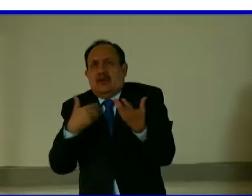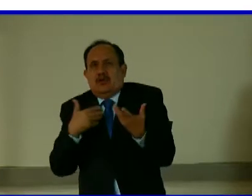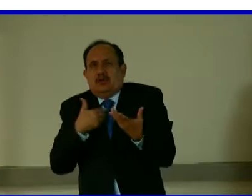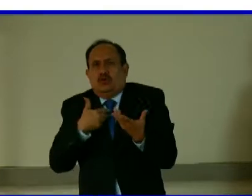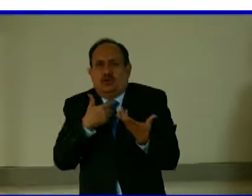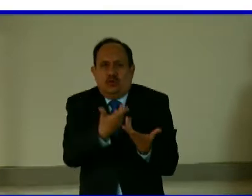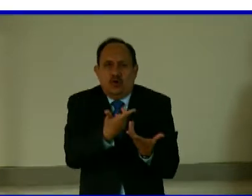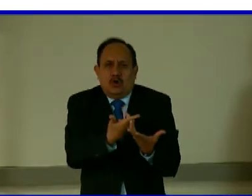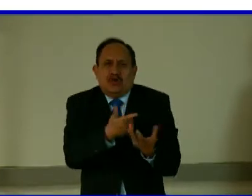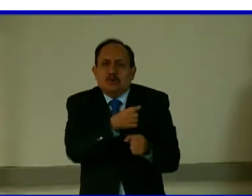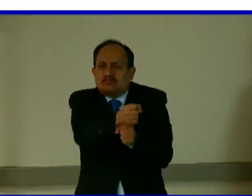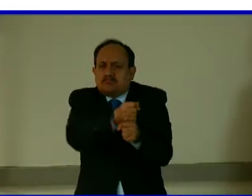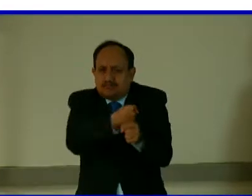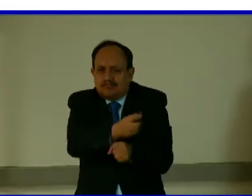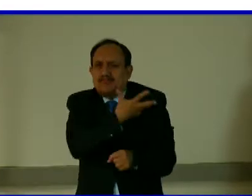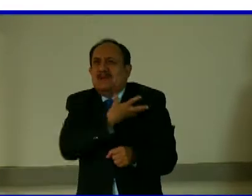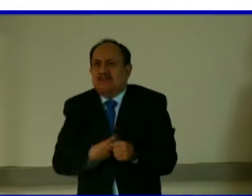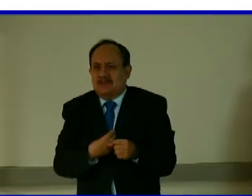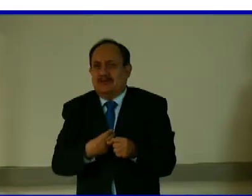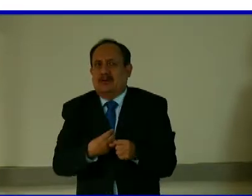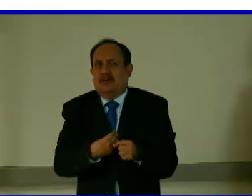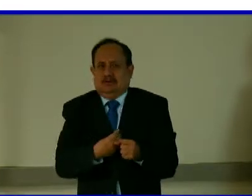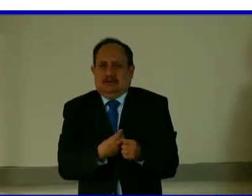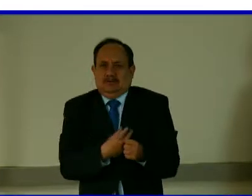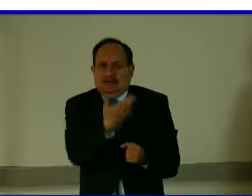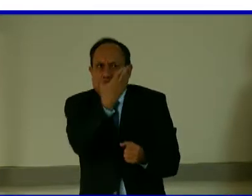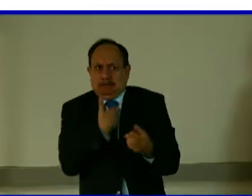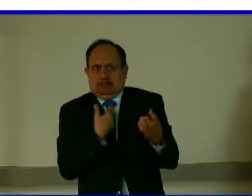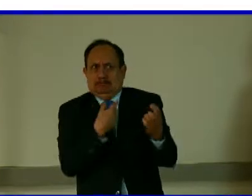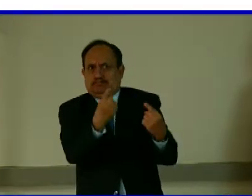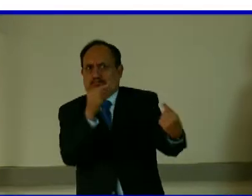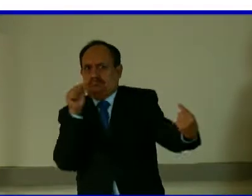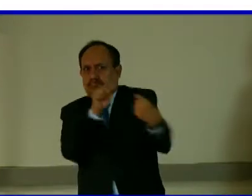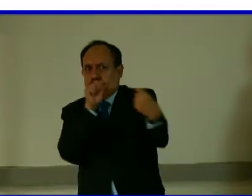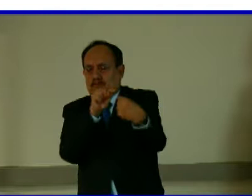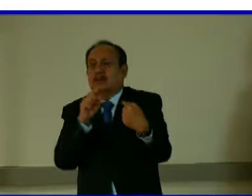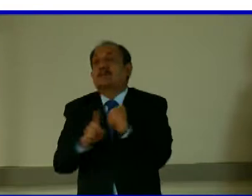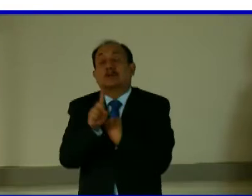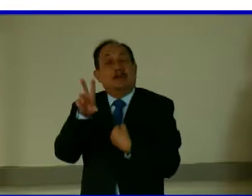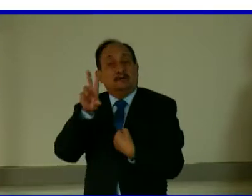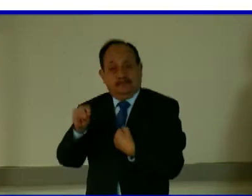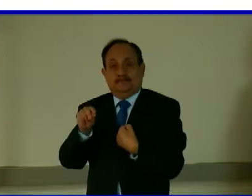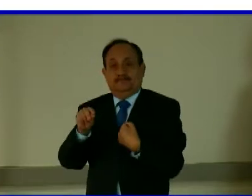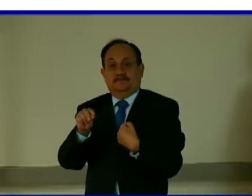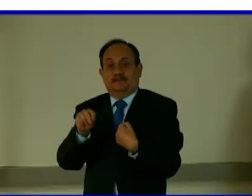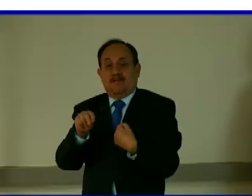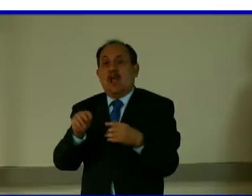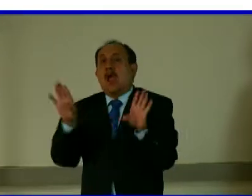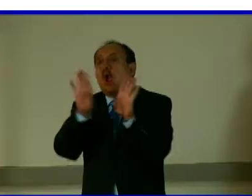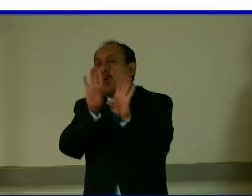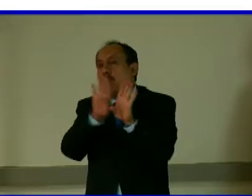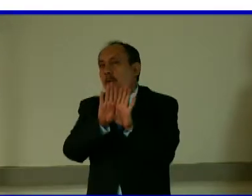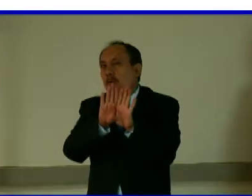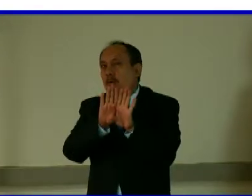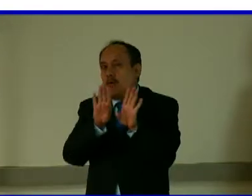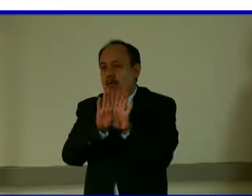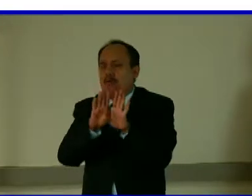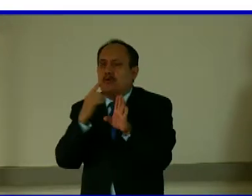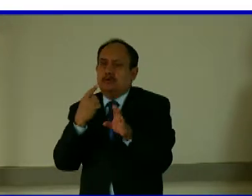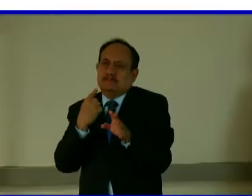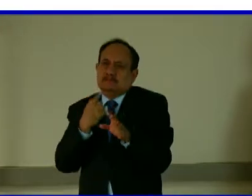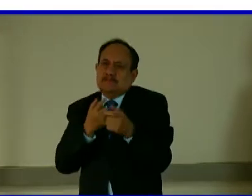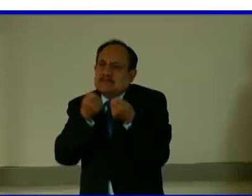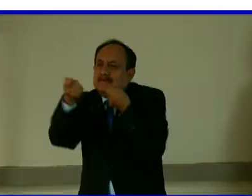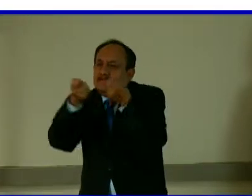mi hijo que responde de esta manera? El problema no es lo que ellos están haciendo, el problema es la forma en que el niño autorregula